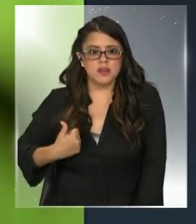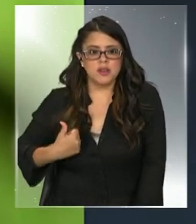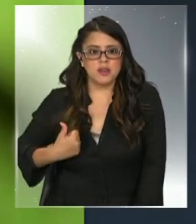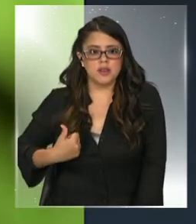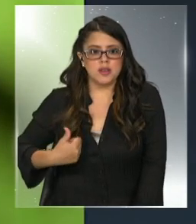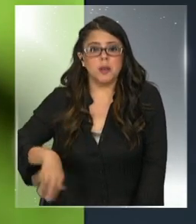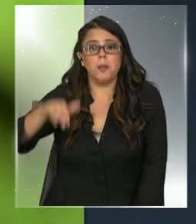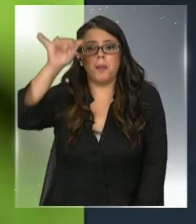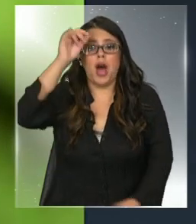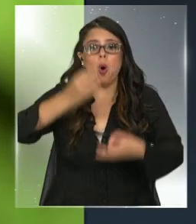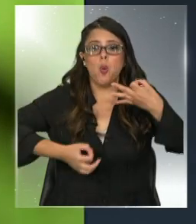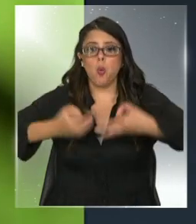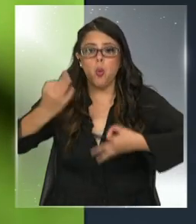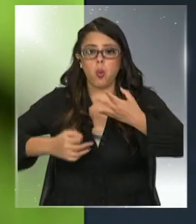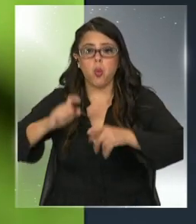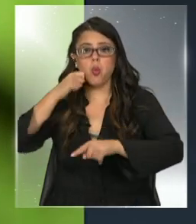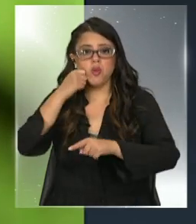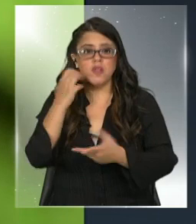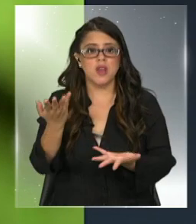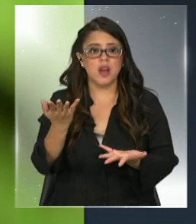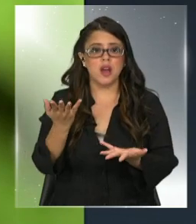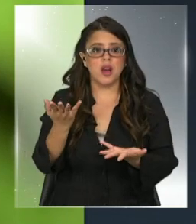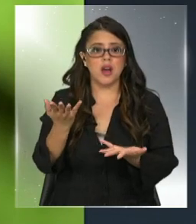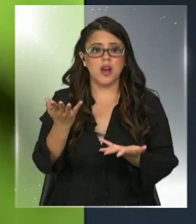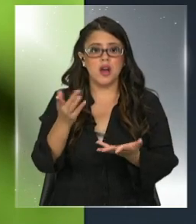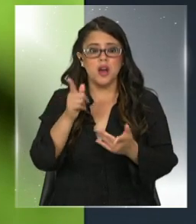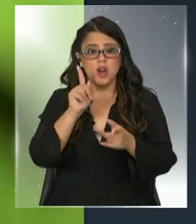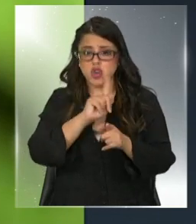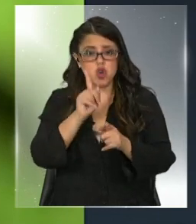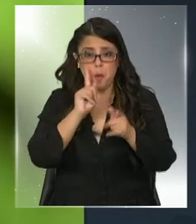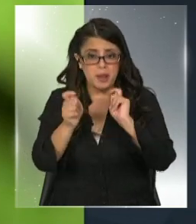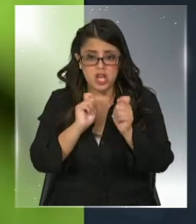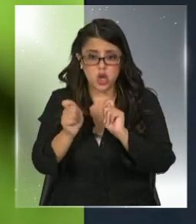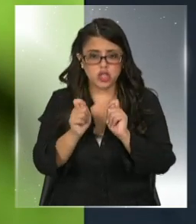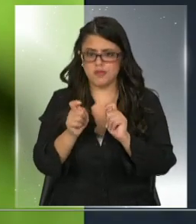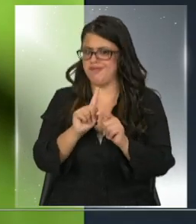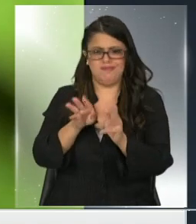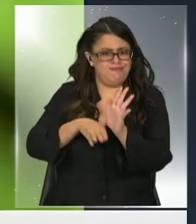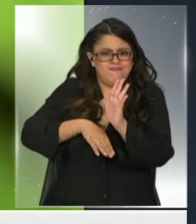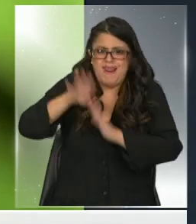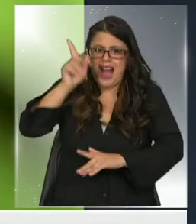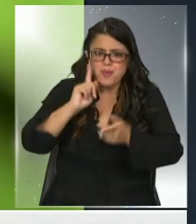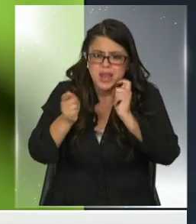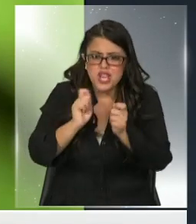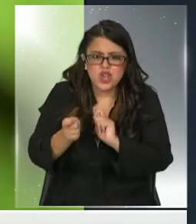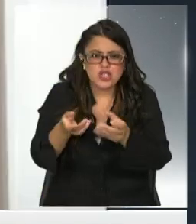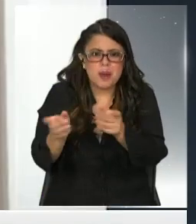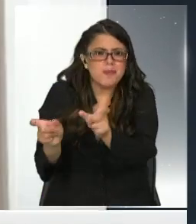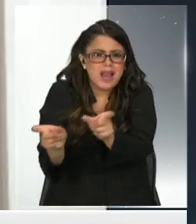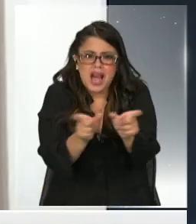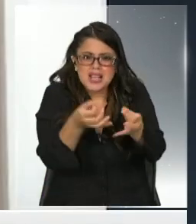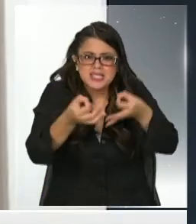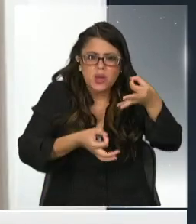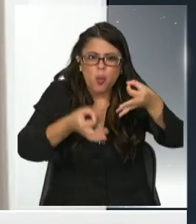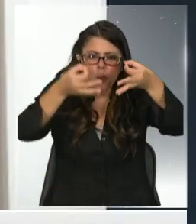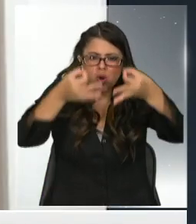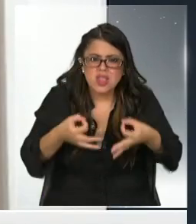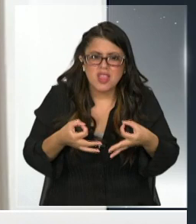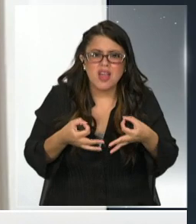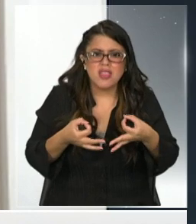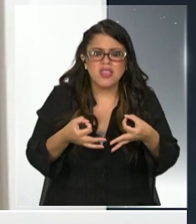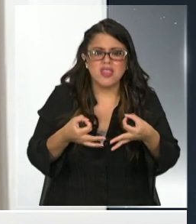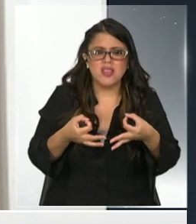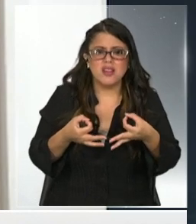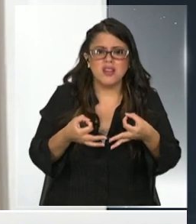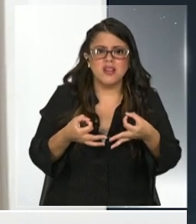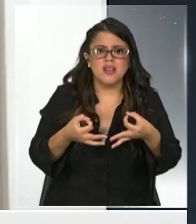es no peligrosa para la seguridad de la sociedad, sino que sumamente peligrosa para la seguridad social. Cernamec, región